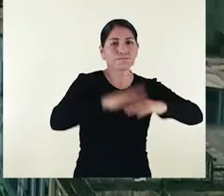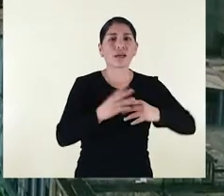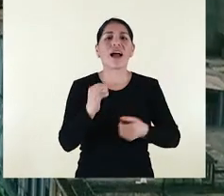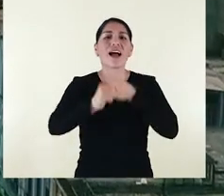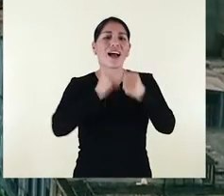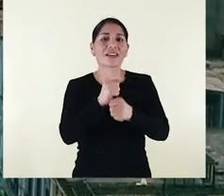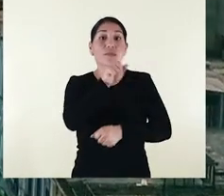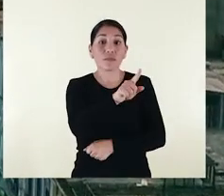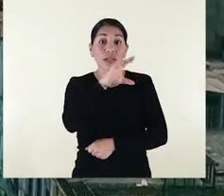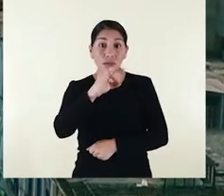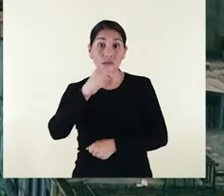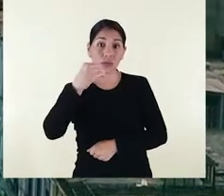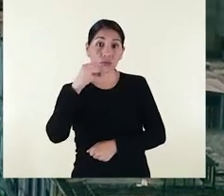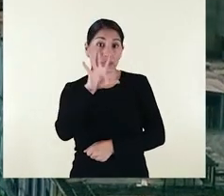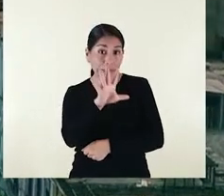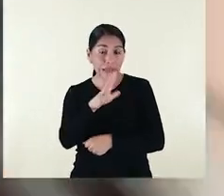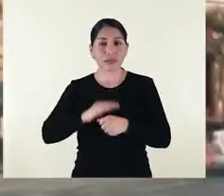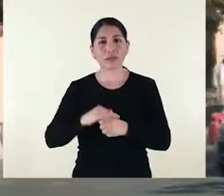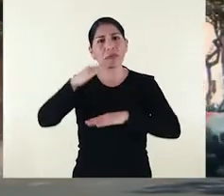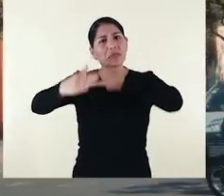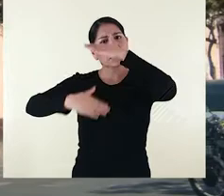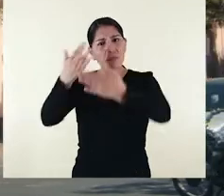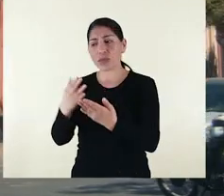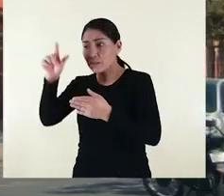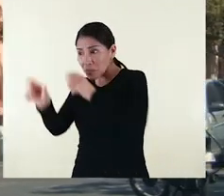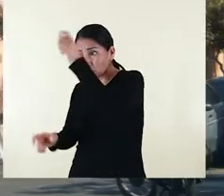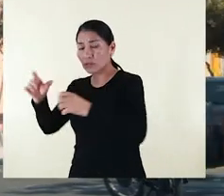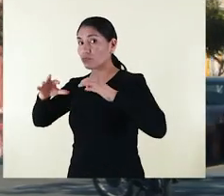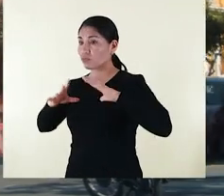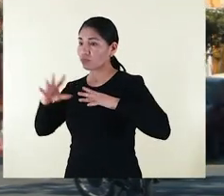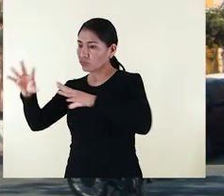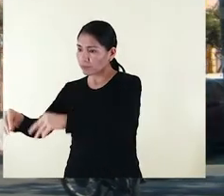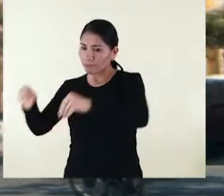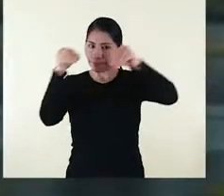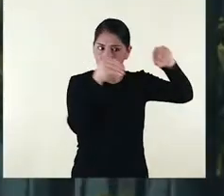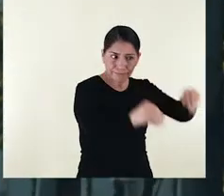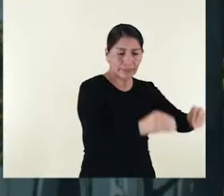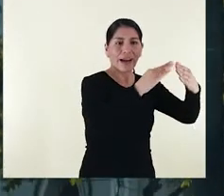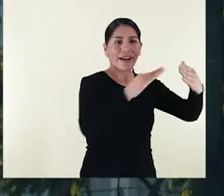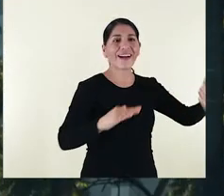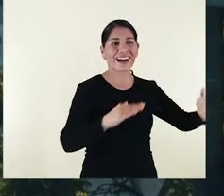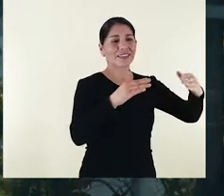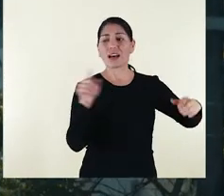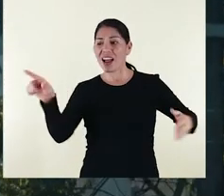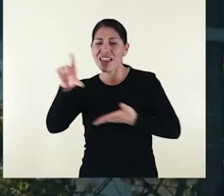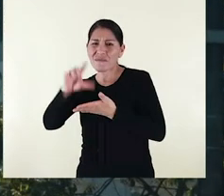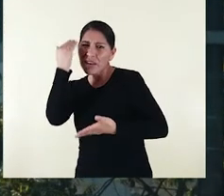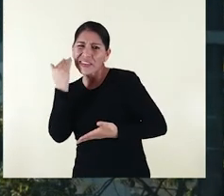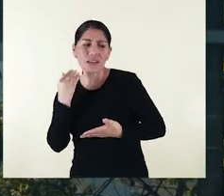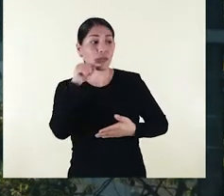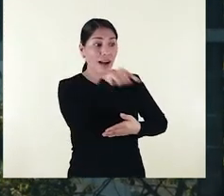inauguración del monumento al héroe en 1905. La aristocracia se mudó a las cuadras siguientes, ya escapando de la vieja Lima,